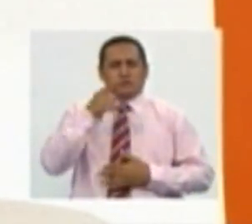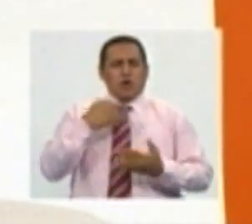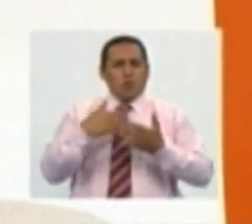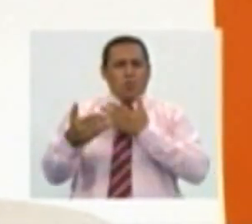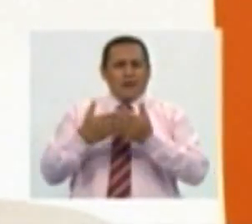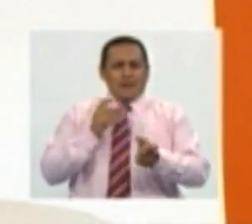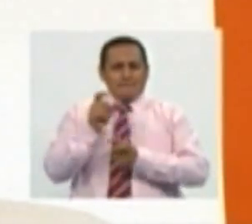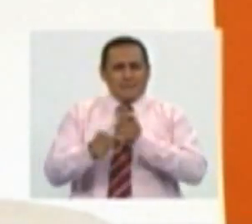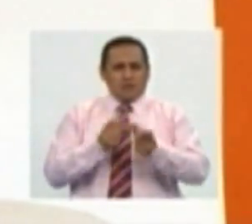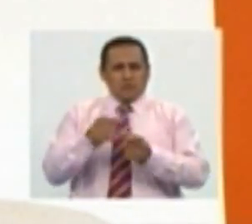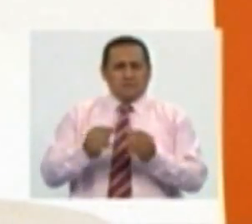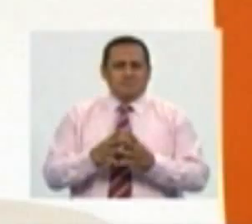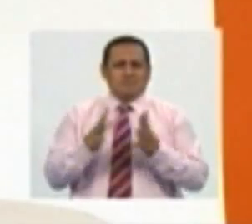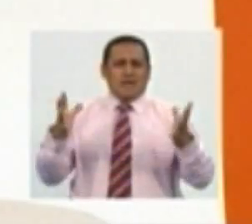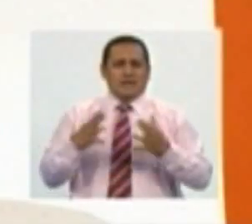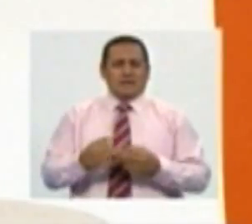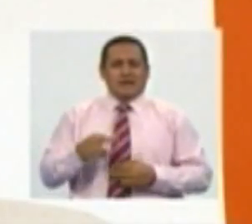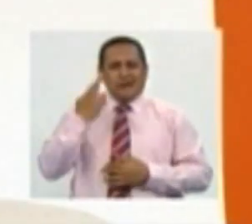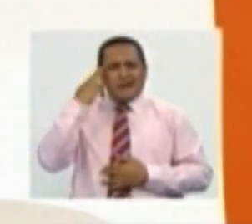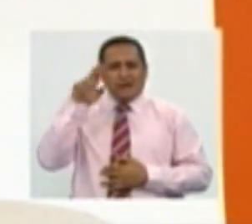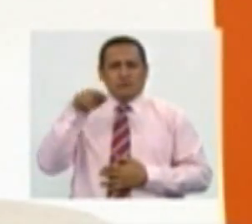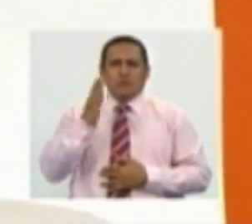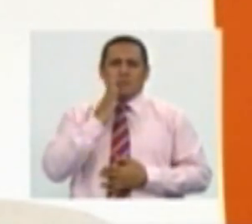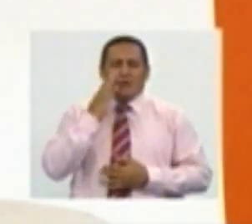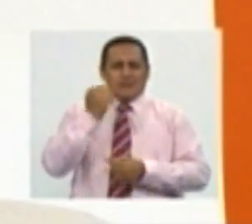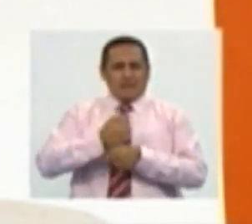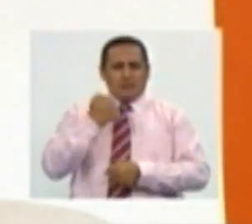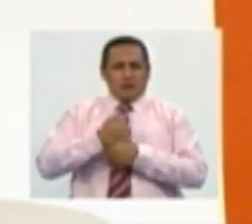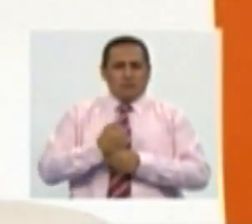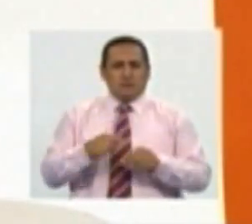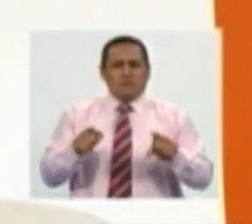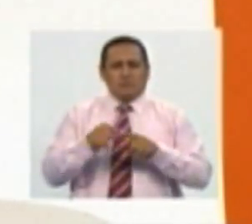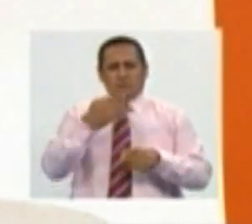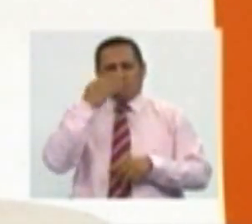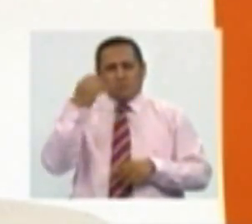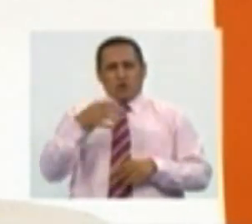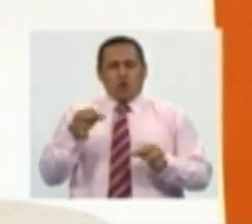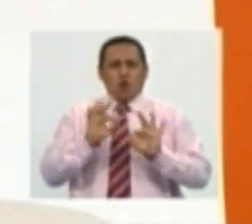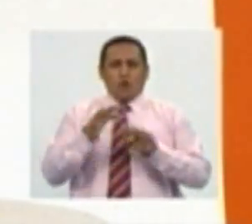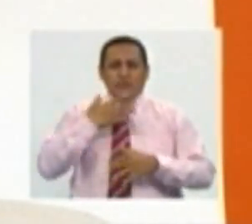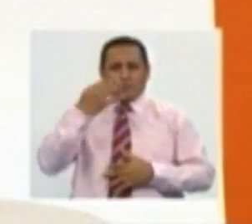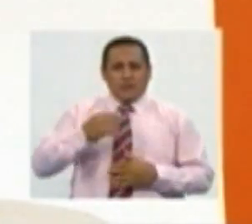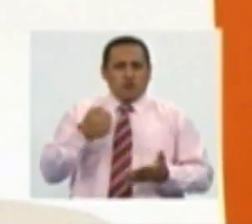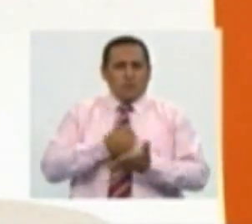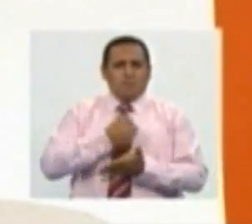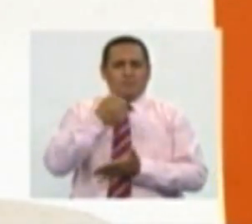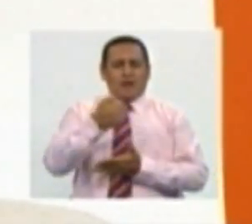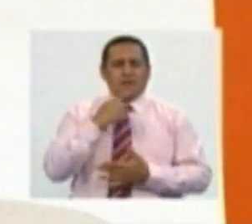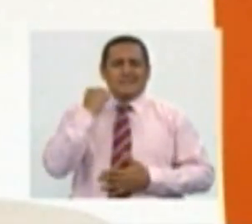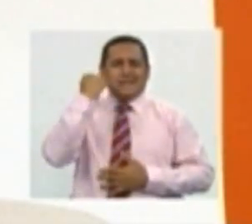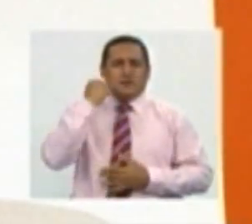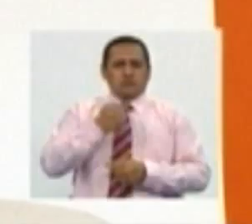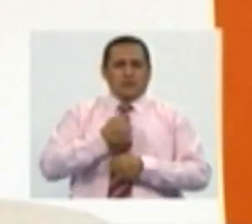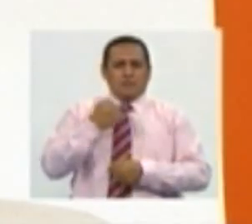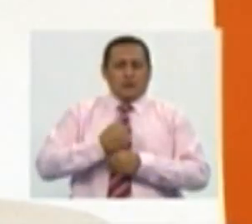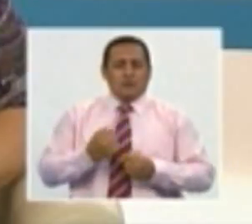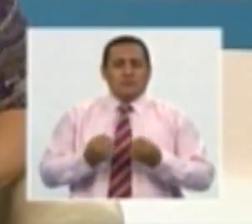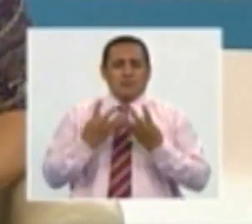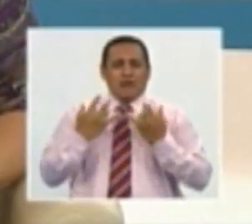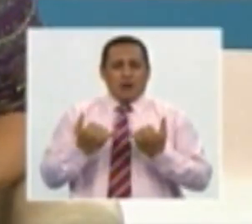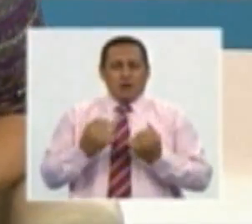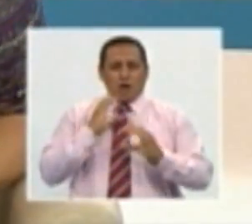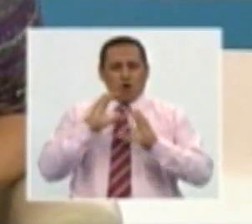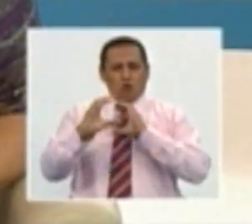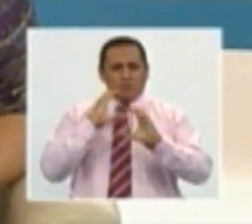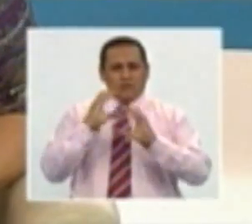cualquier persona y con mucha mayor razón una madre trabajadora que está siendo discriminada o que evidentemente no le están pagando sus derechos laborales. Excelente. Entonces